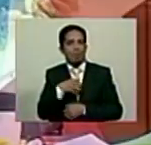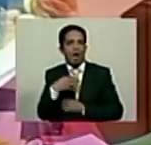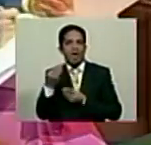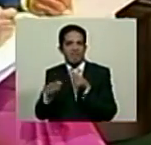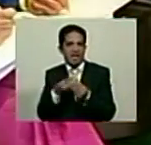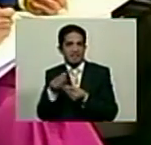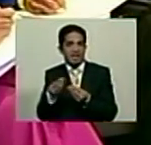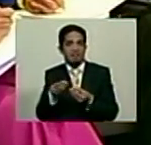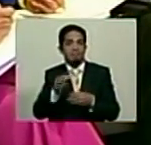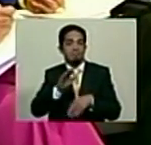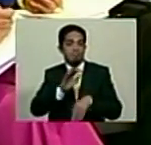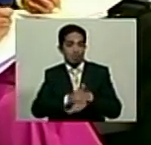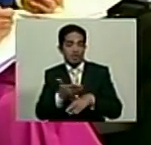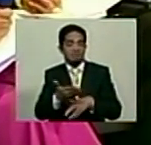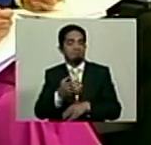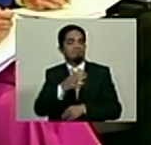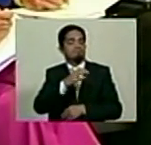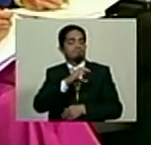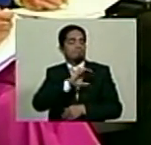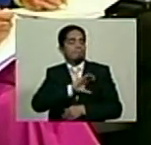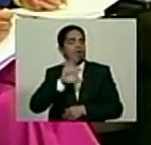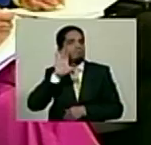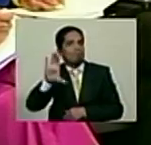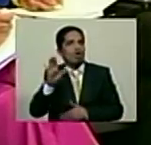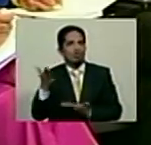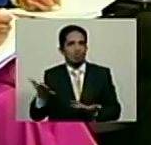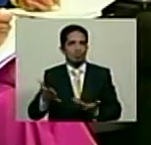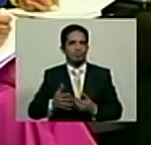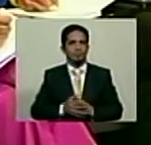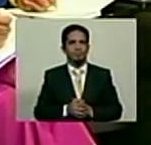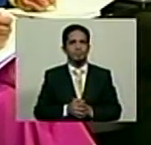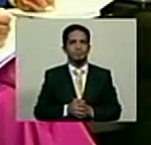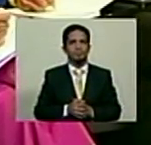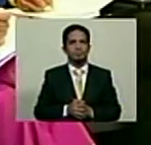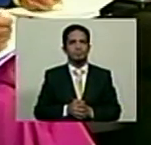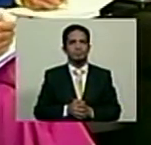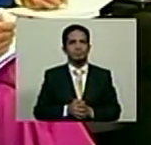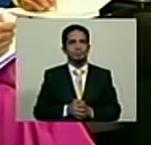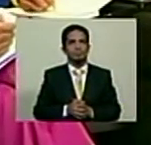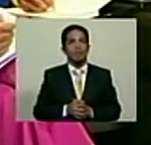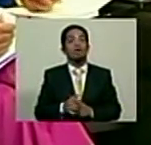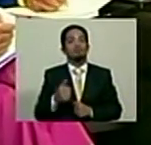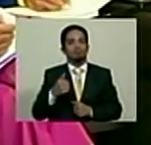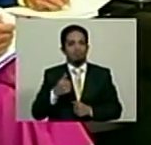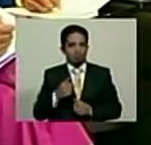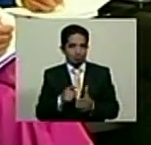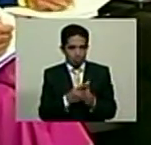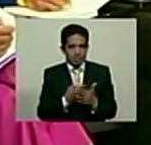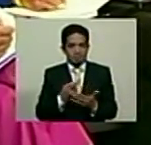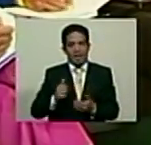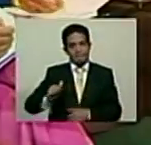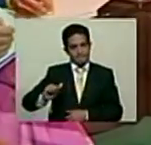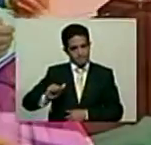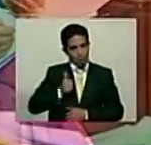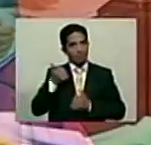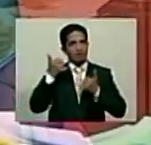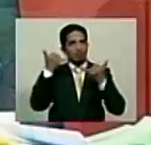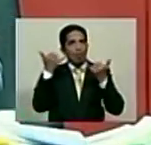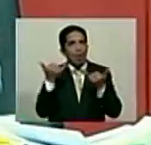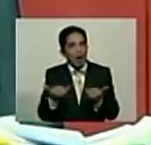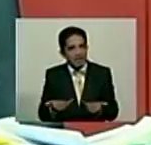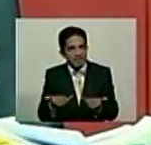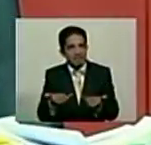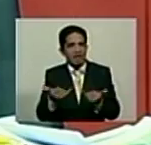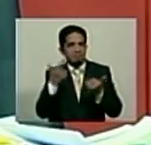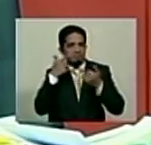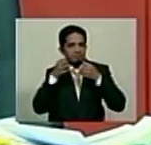de su soberanía, tal como está acá expresado. Yo quería aprovechar esta oportunidad para, en el nombre del pueblo de